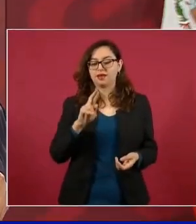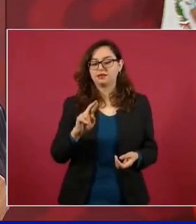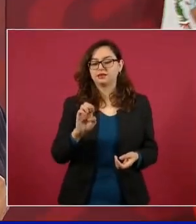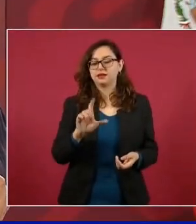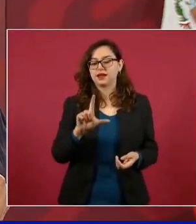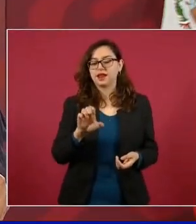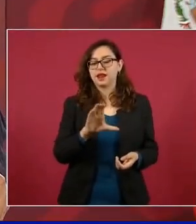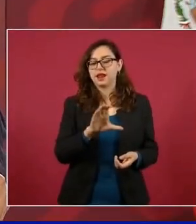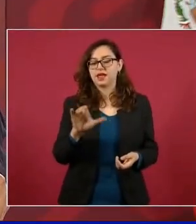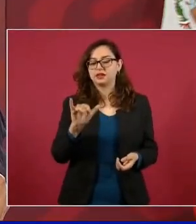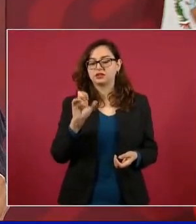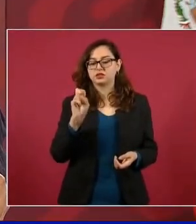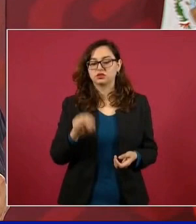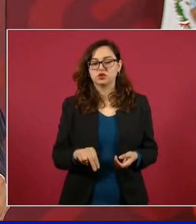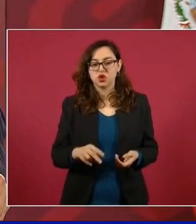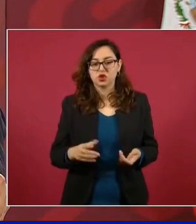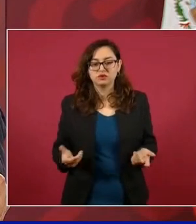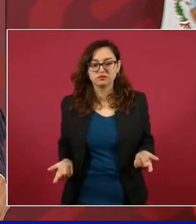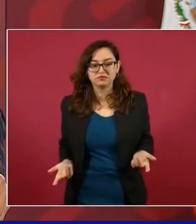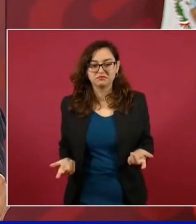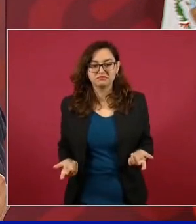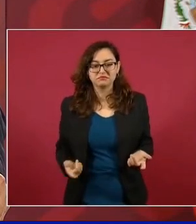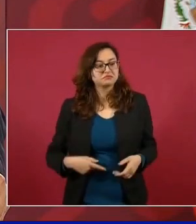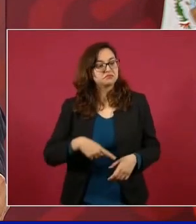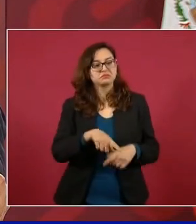se morían en los curules,